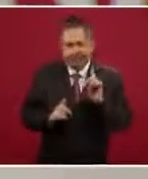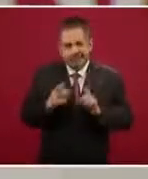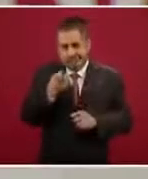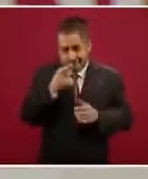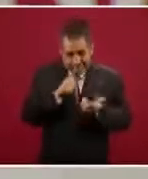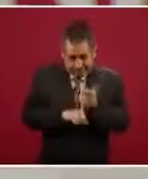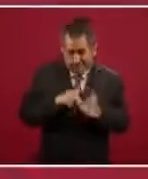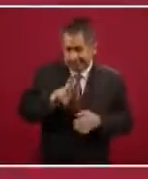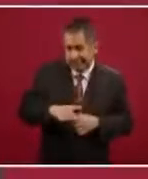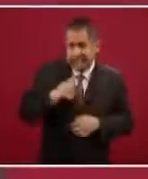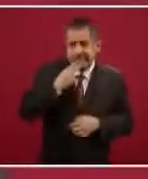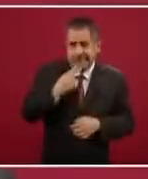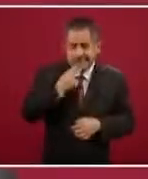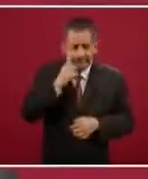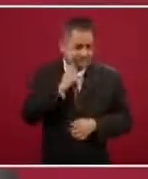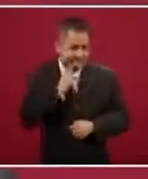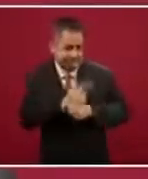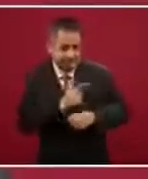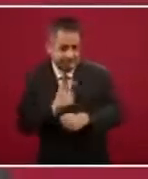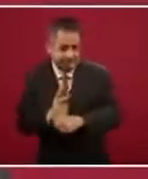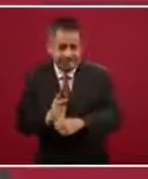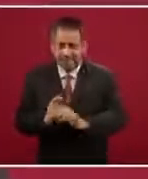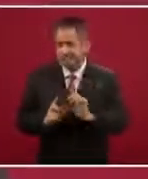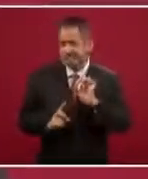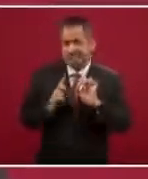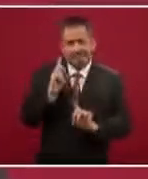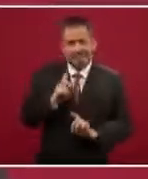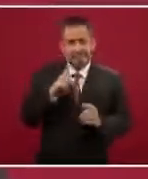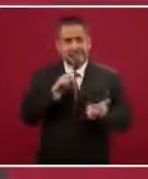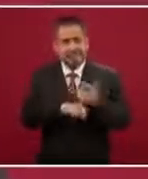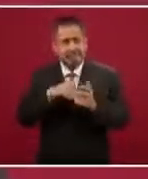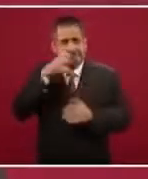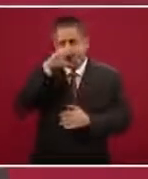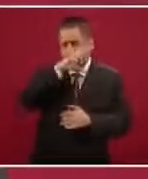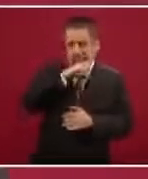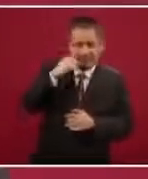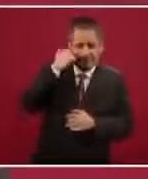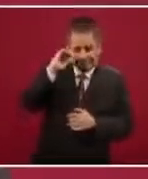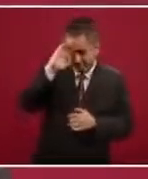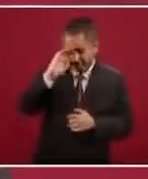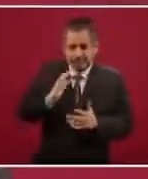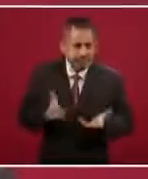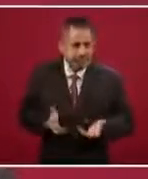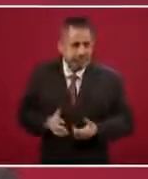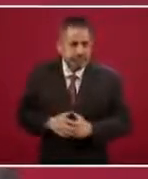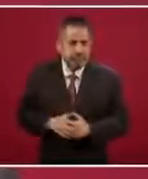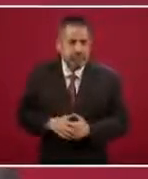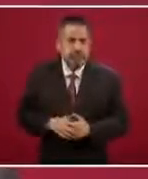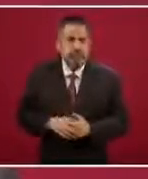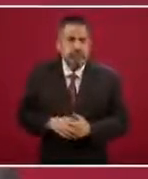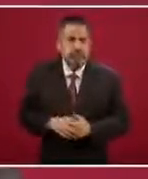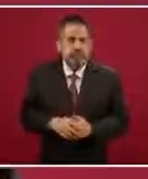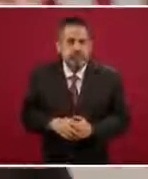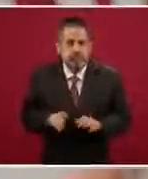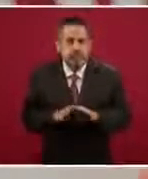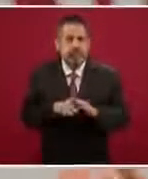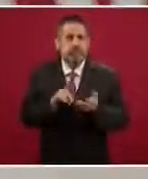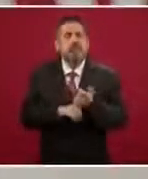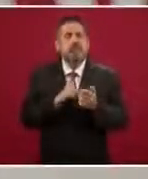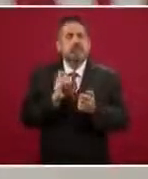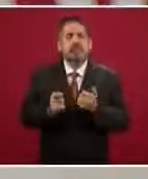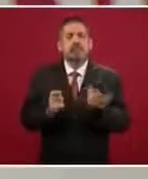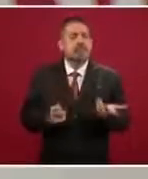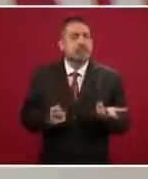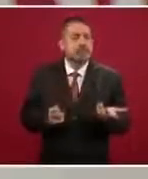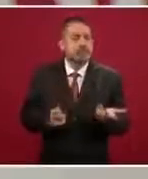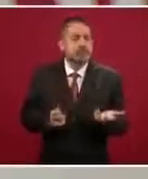el filtro, el tamizaje, la identificación de personas con síntomas y qué tan útiles son como